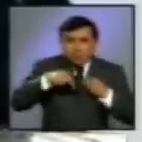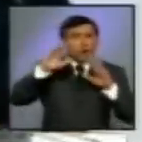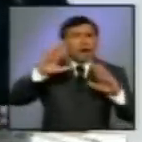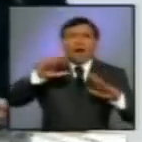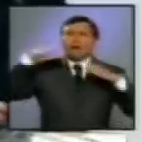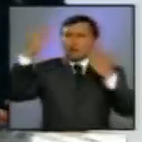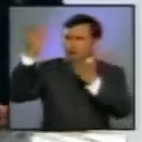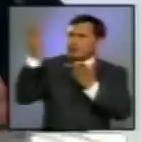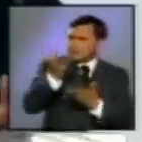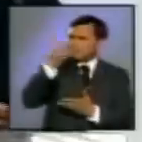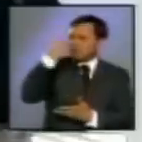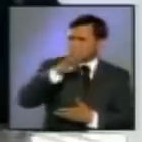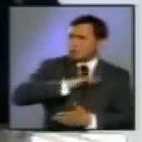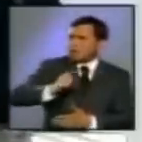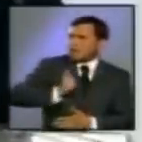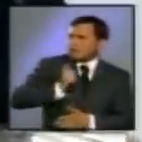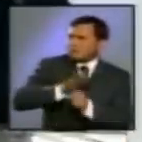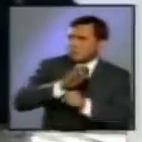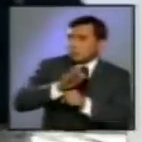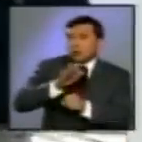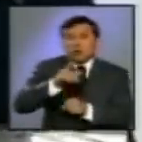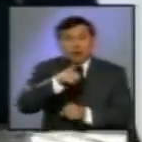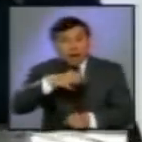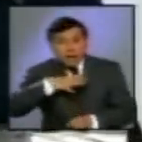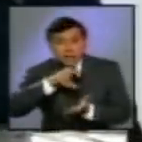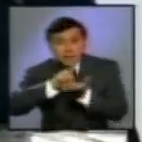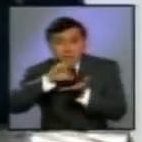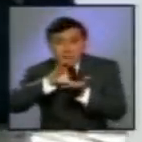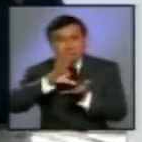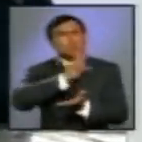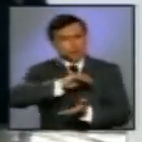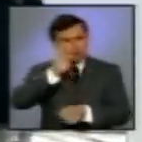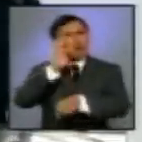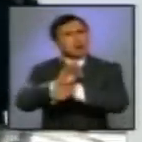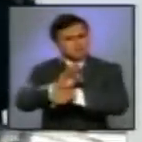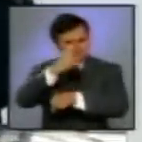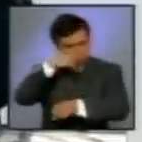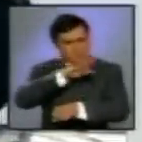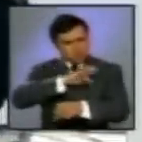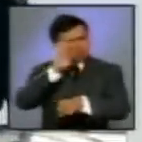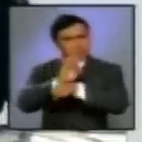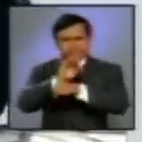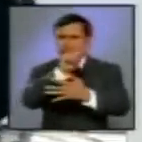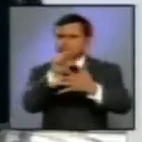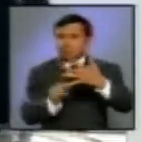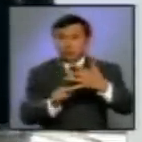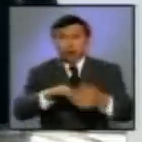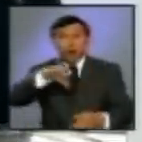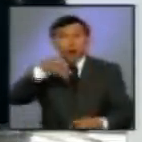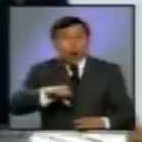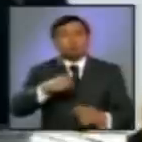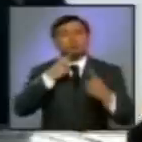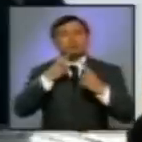un México para quienes tienen alguna discapacidad. Hoy, después de este debate, nos conoces